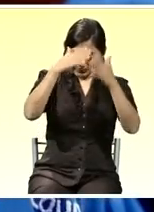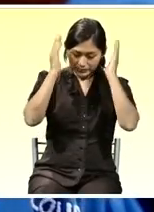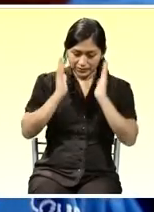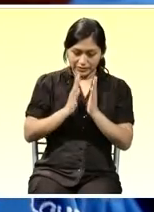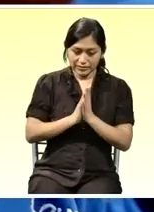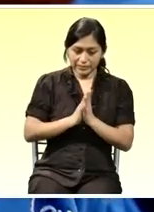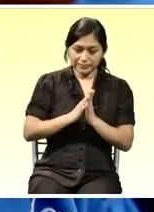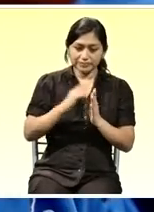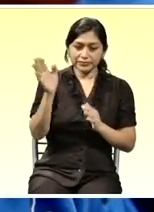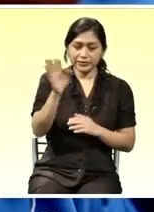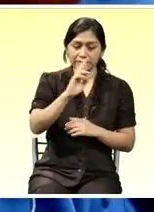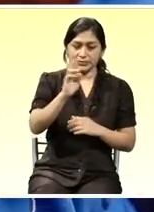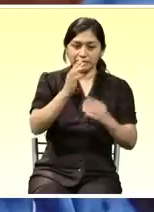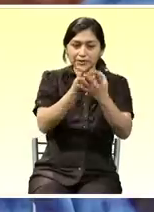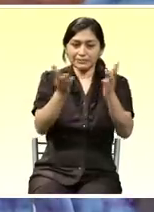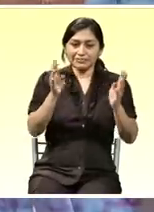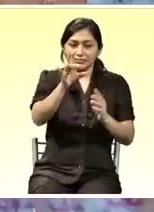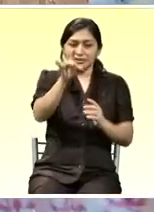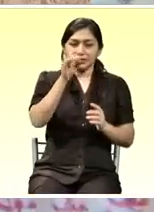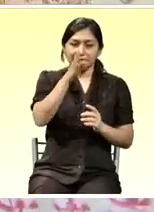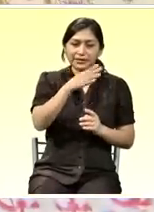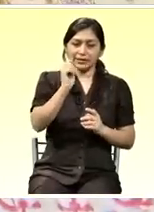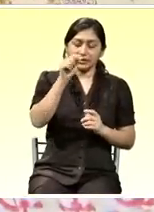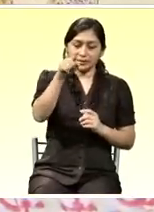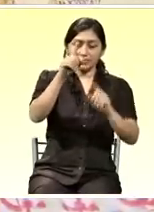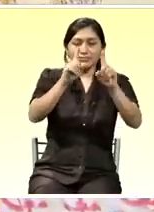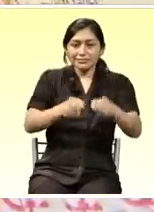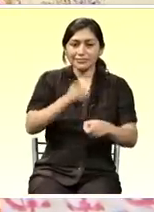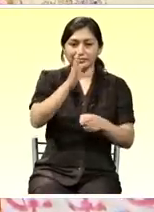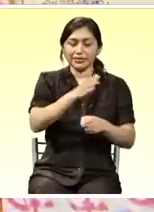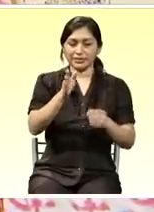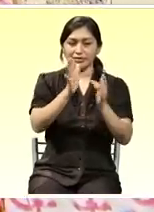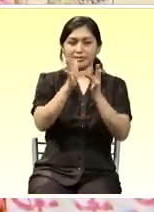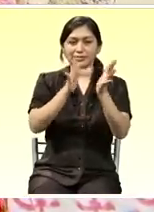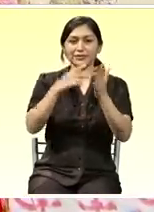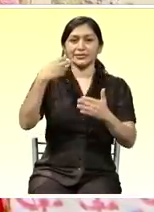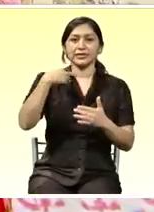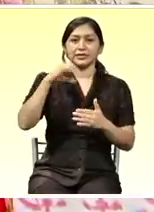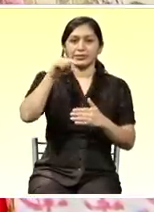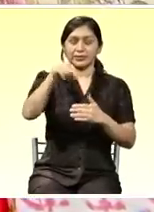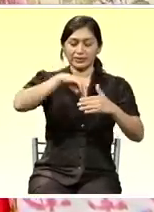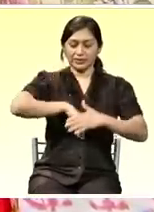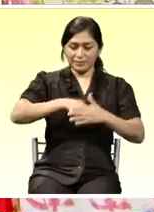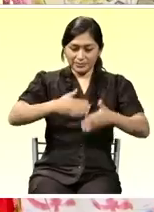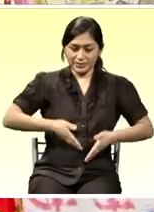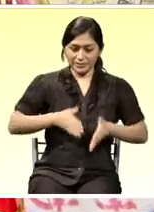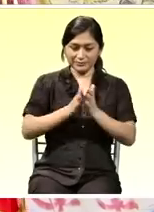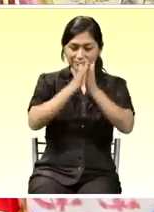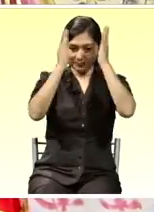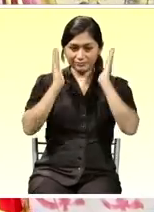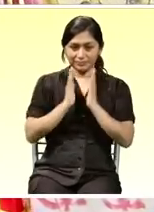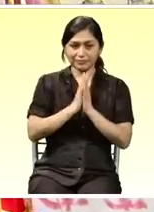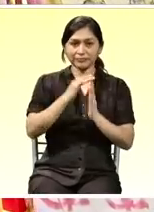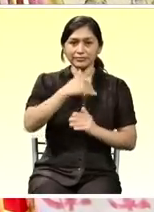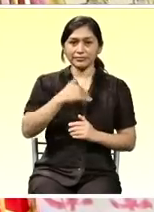es contigo. Bendita tú eres entre todas las mujeres y bendito es el fruto de tu vientre, Jesús. Santa